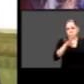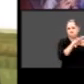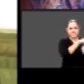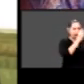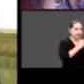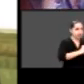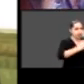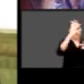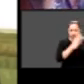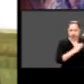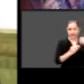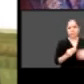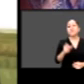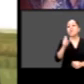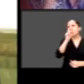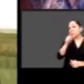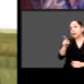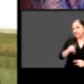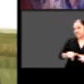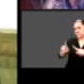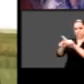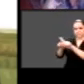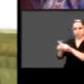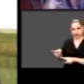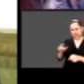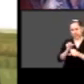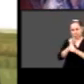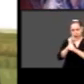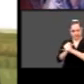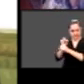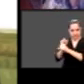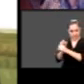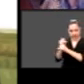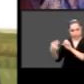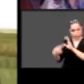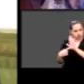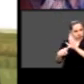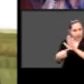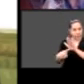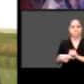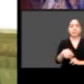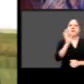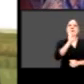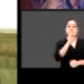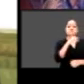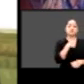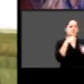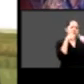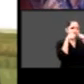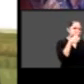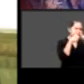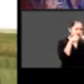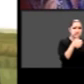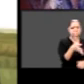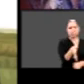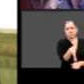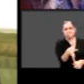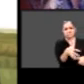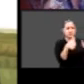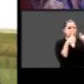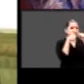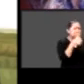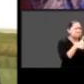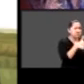que entre mejor y de mayor calidad es todo lo que ocurre en los primeros años de vida,